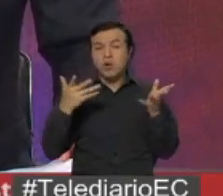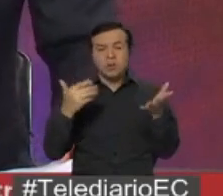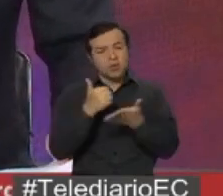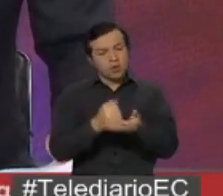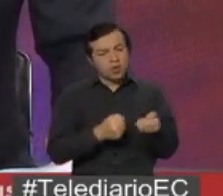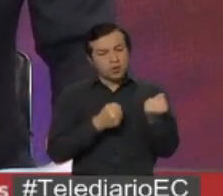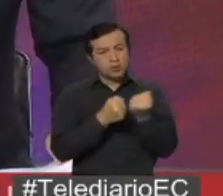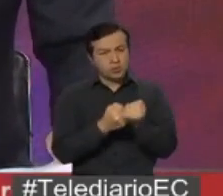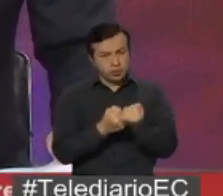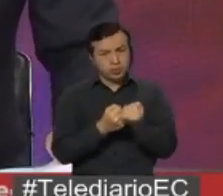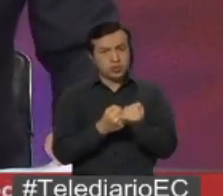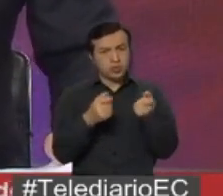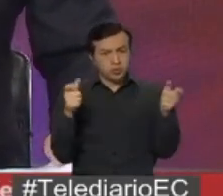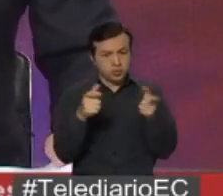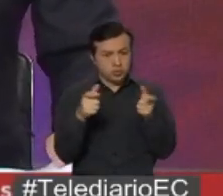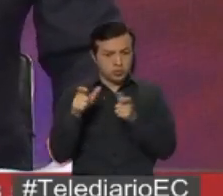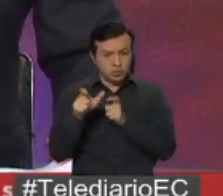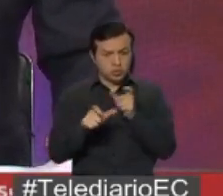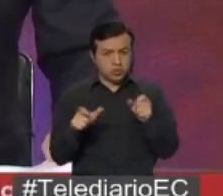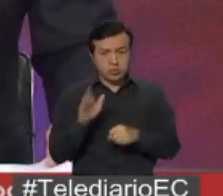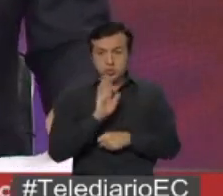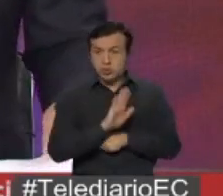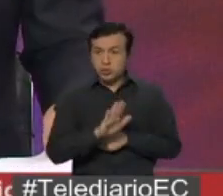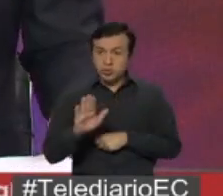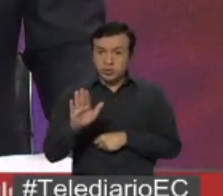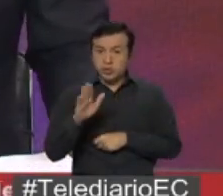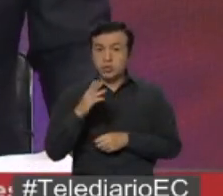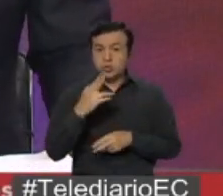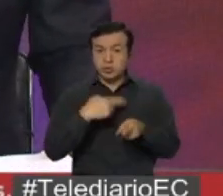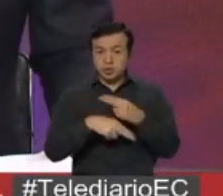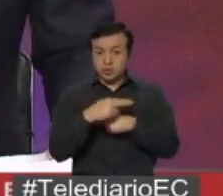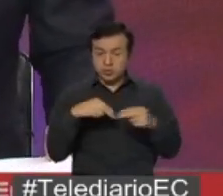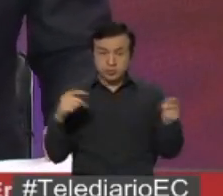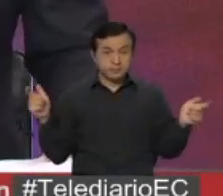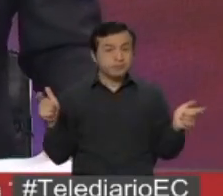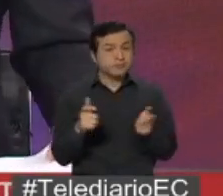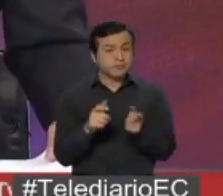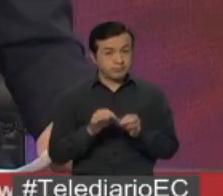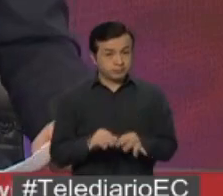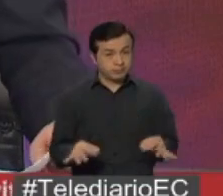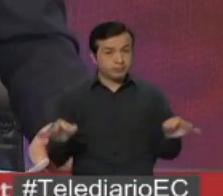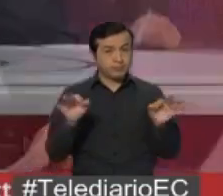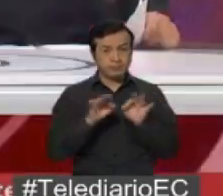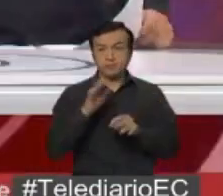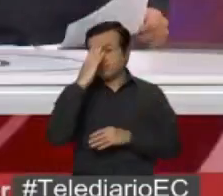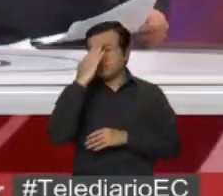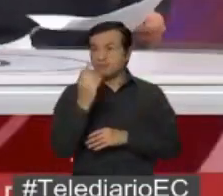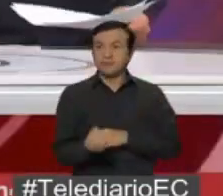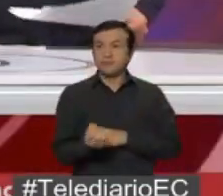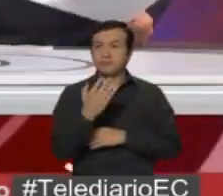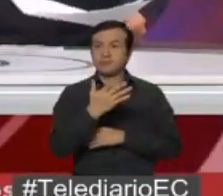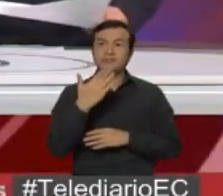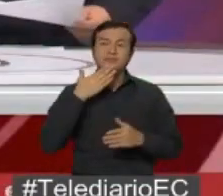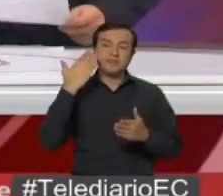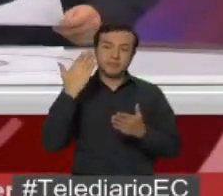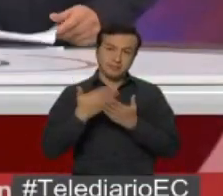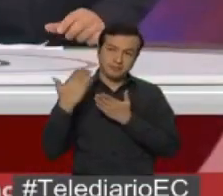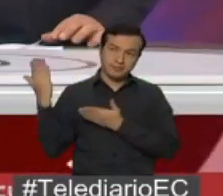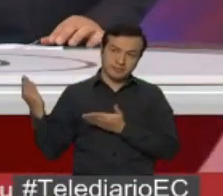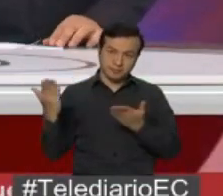los sectores y las personas involucradas en la economía popular y solidaria buenos días superintendente a gracias por